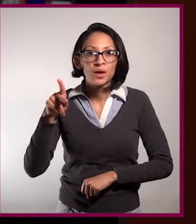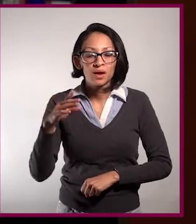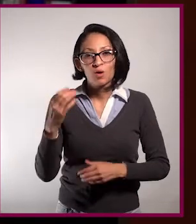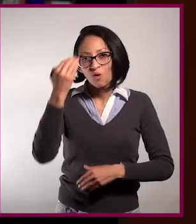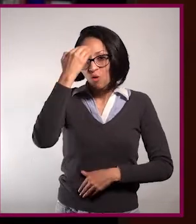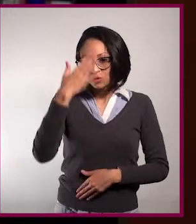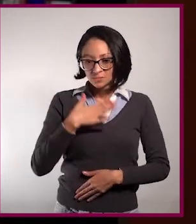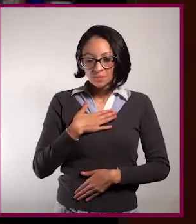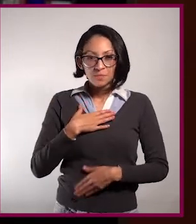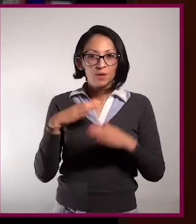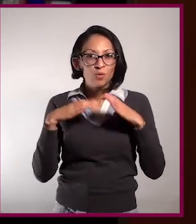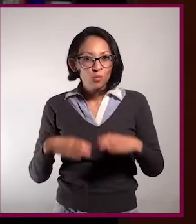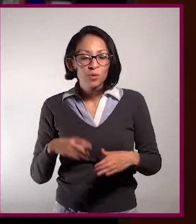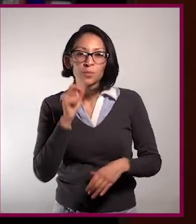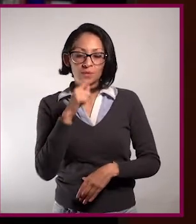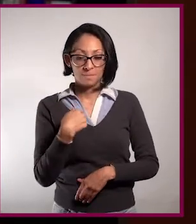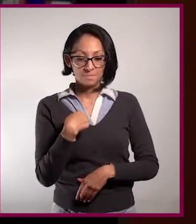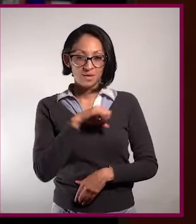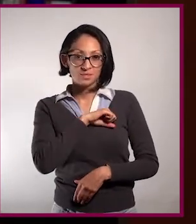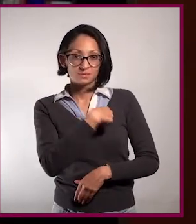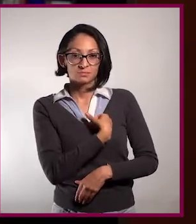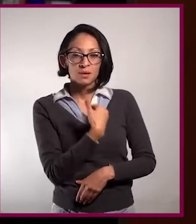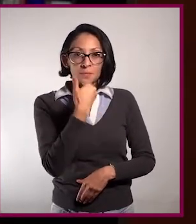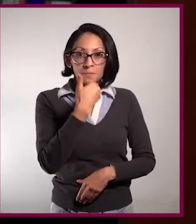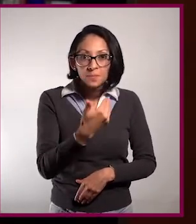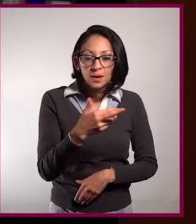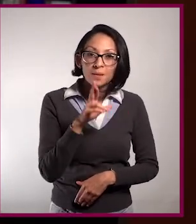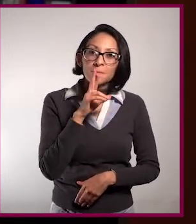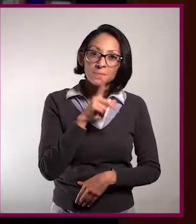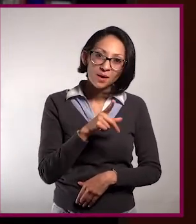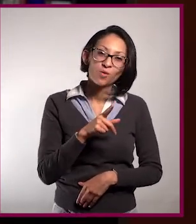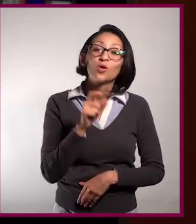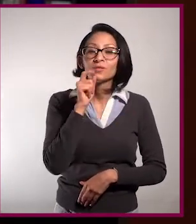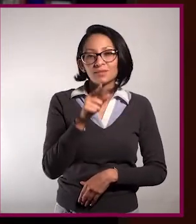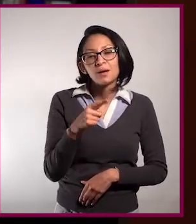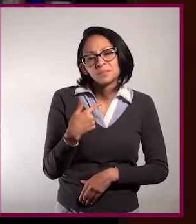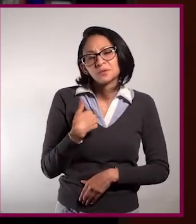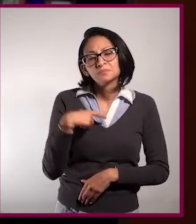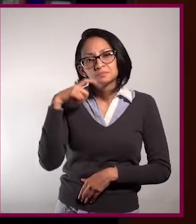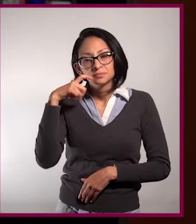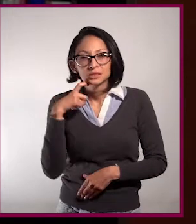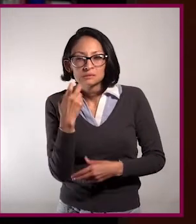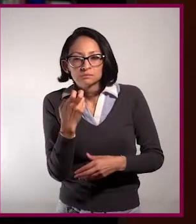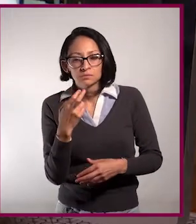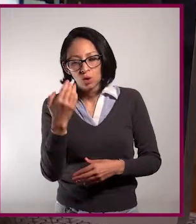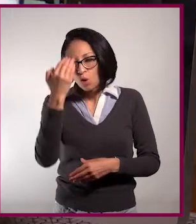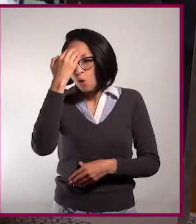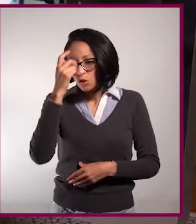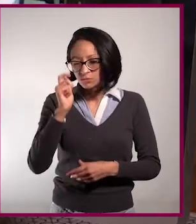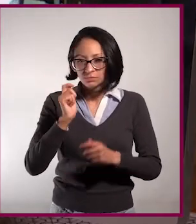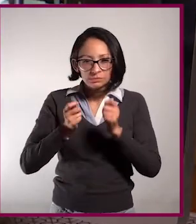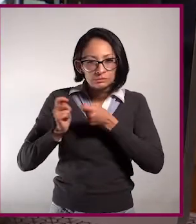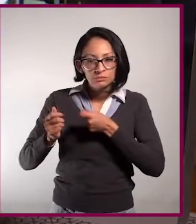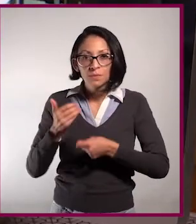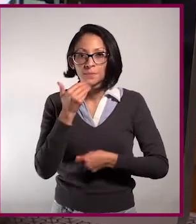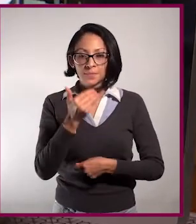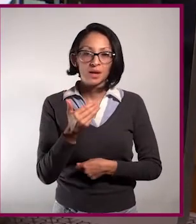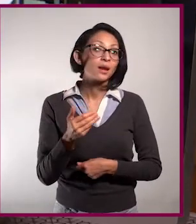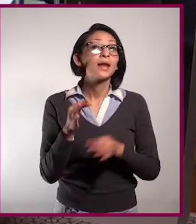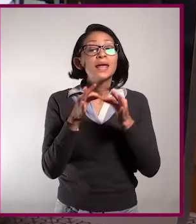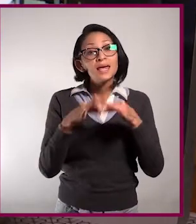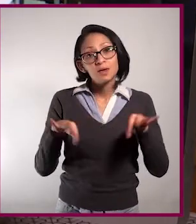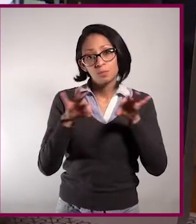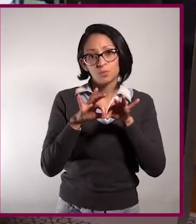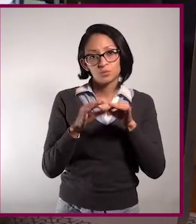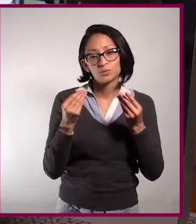es también ayudar a que nuestra salud general sea mejor, también nuestra salud sexual. Al final, es muy importante. La información